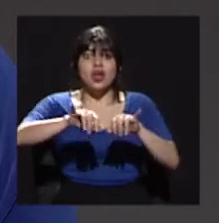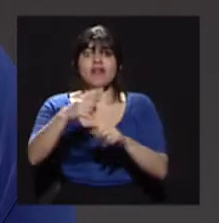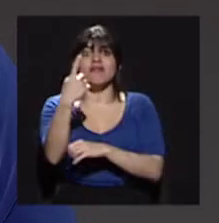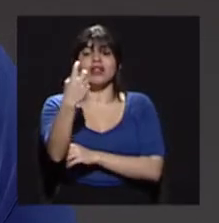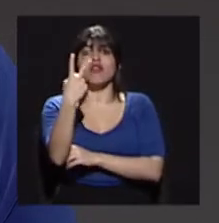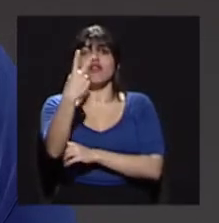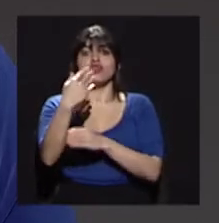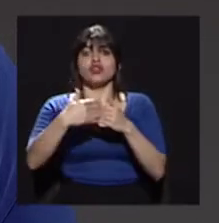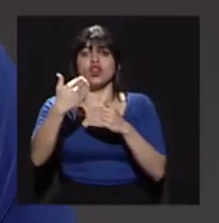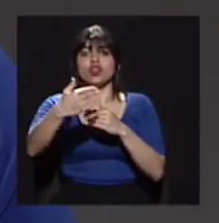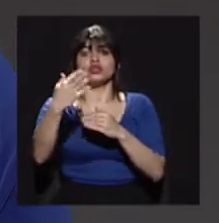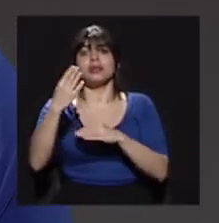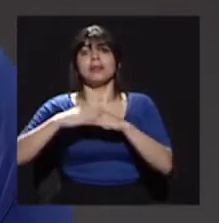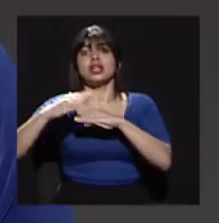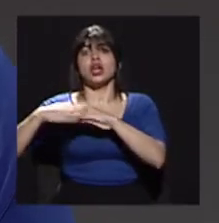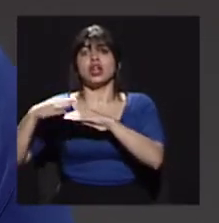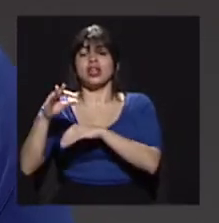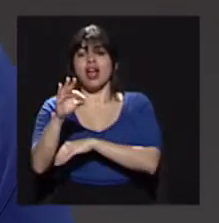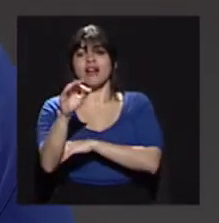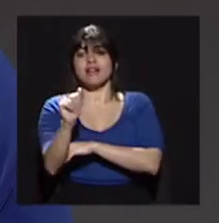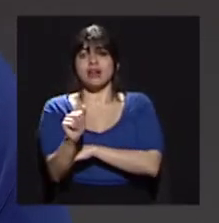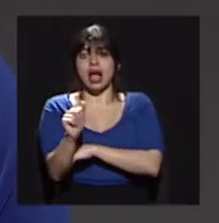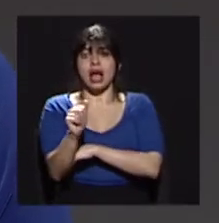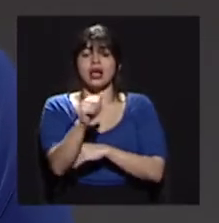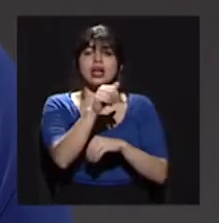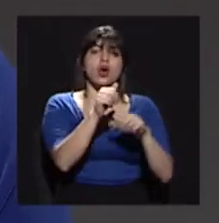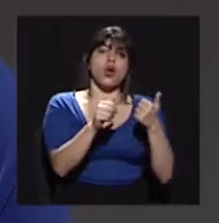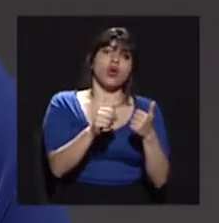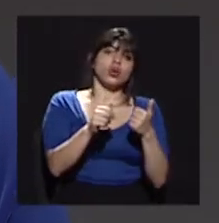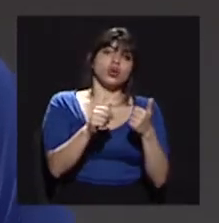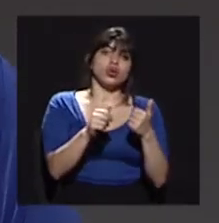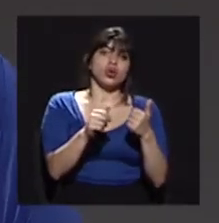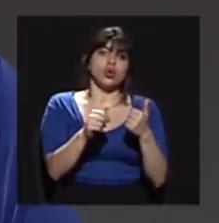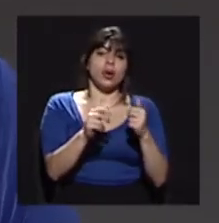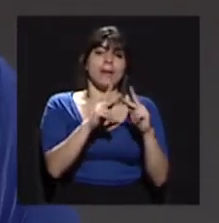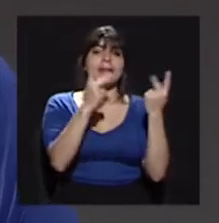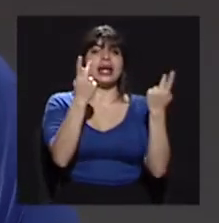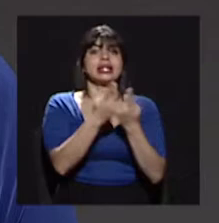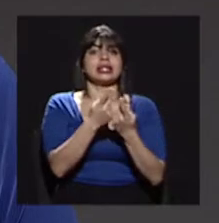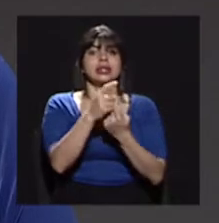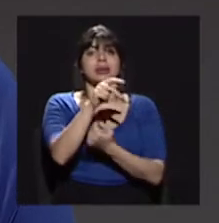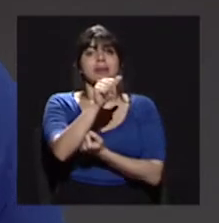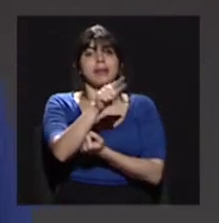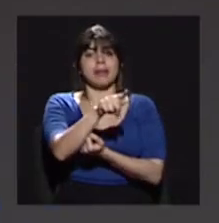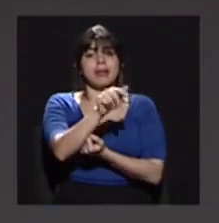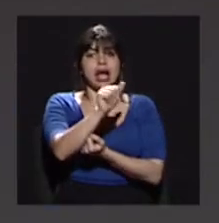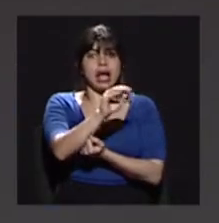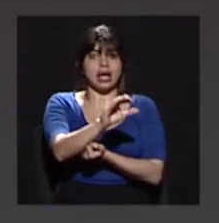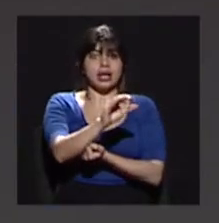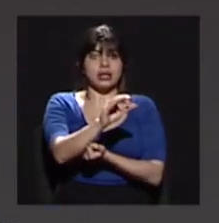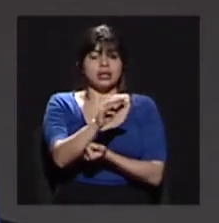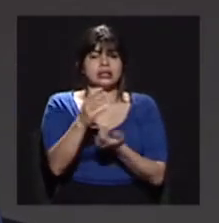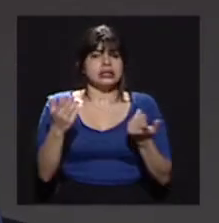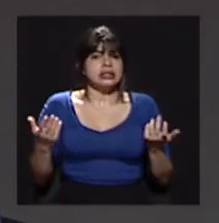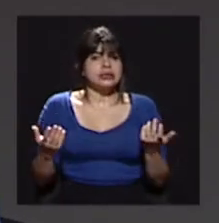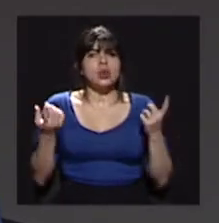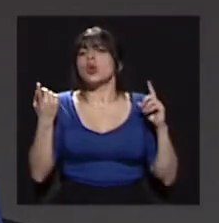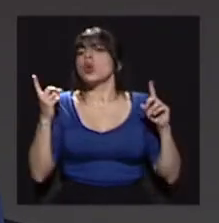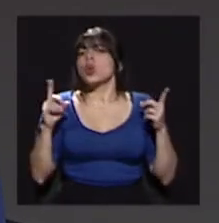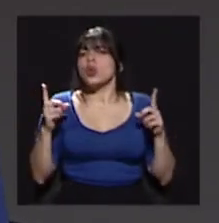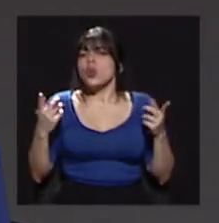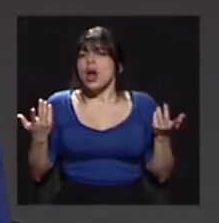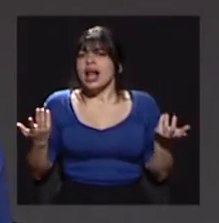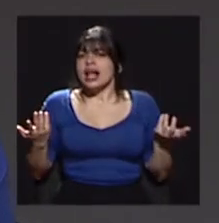dictámenes de minoría uno del frente amplio y uno del partido acción ciudadana digo cuál es